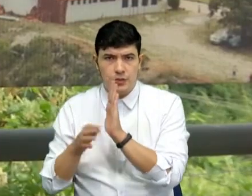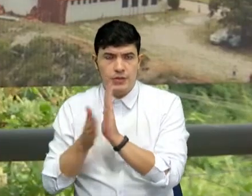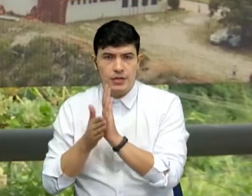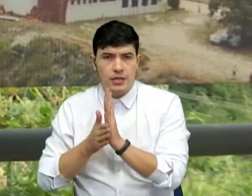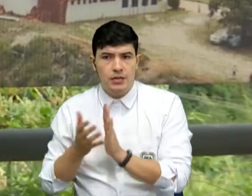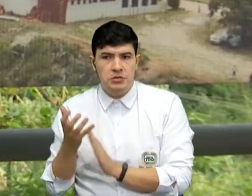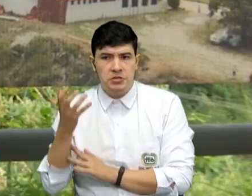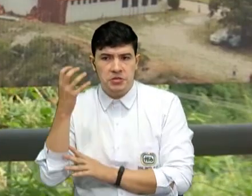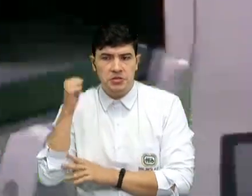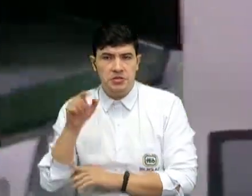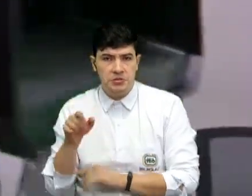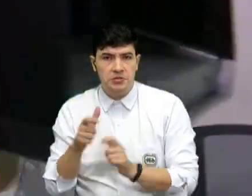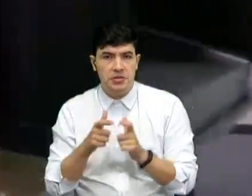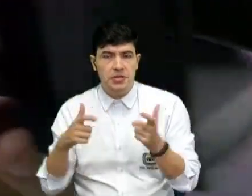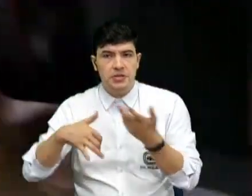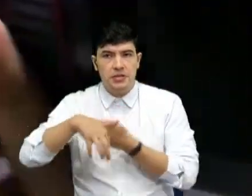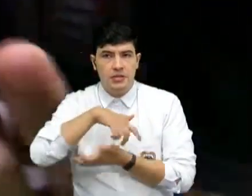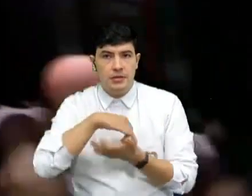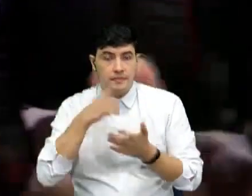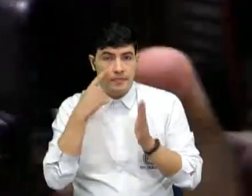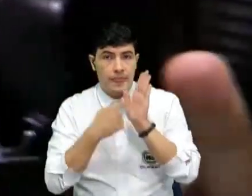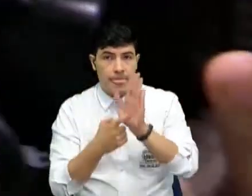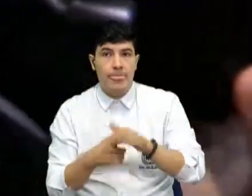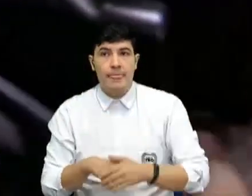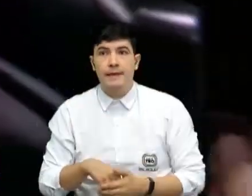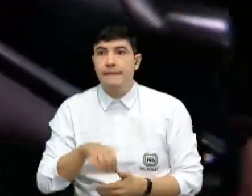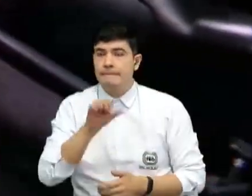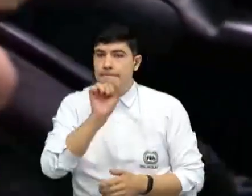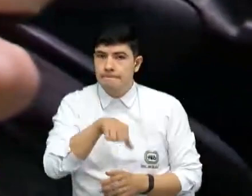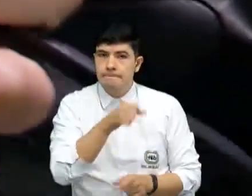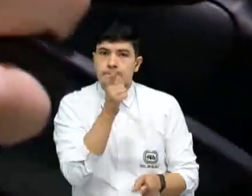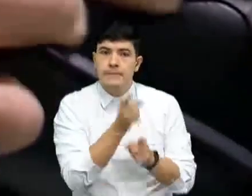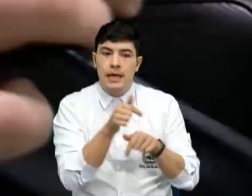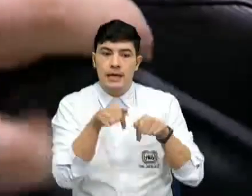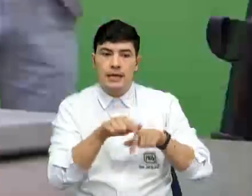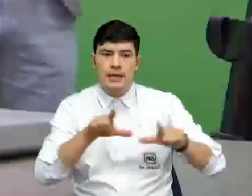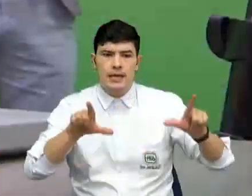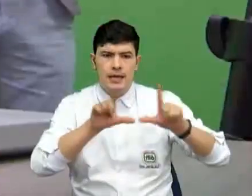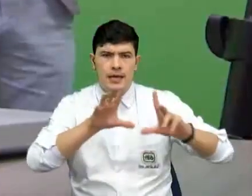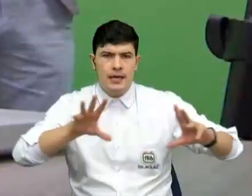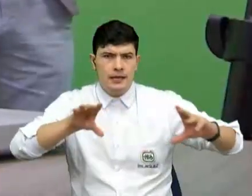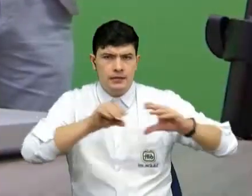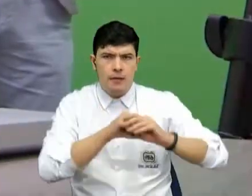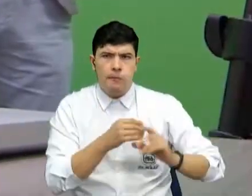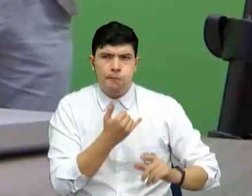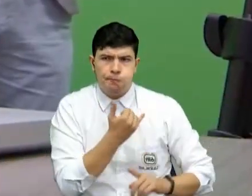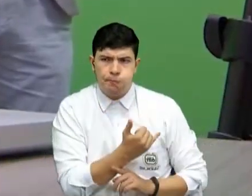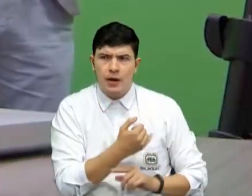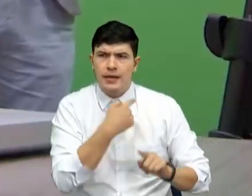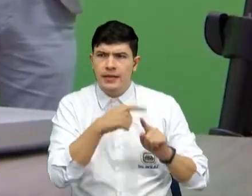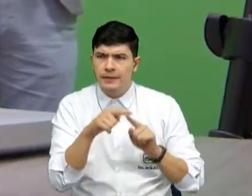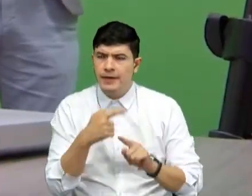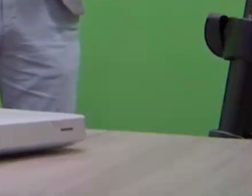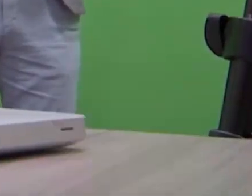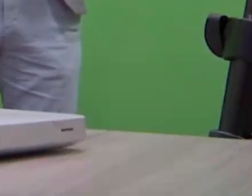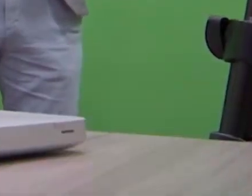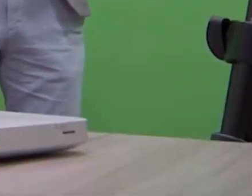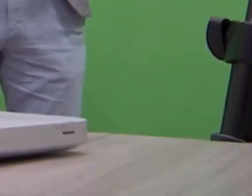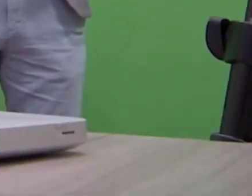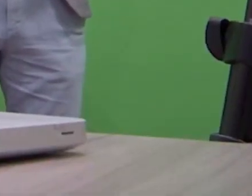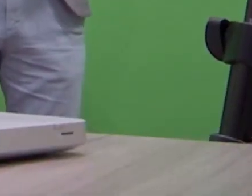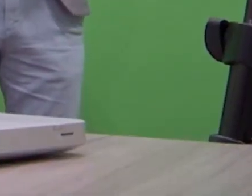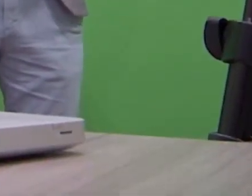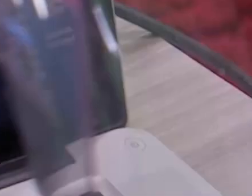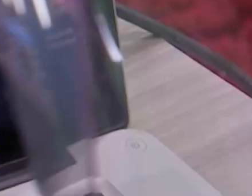tradicionales del Gran Santander. En medio de la pandemia, Canal TRO sigue generando información para todos los cibernautas